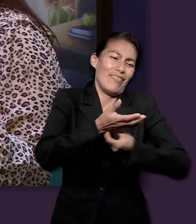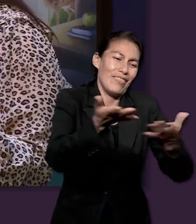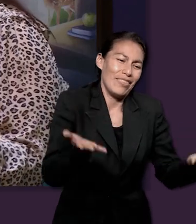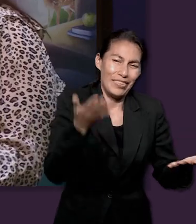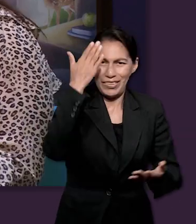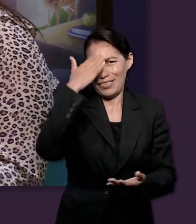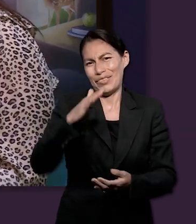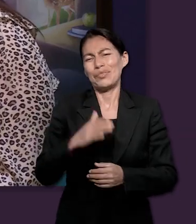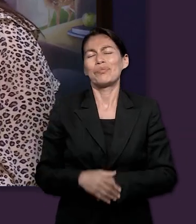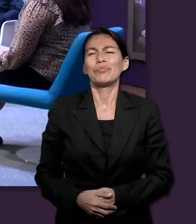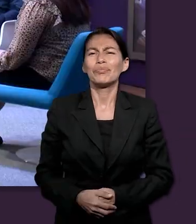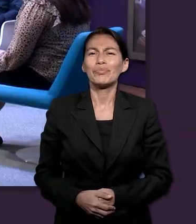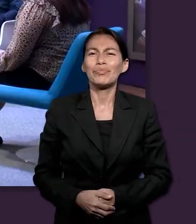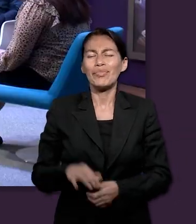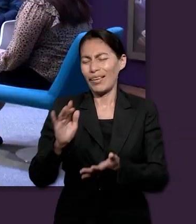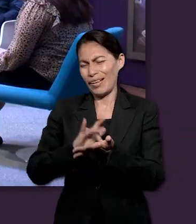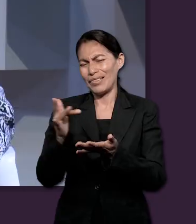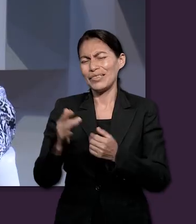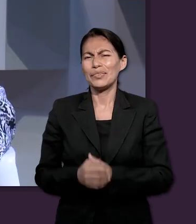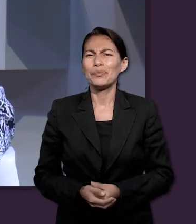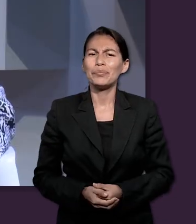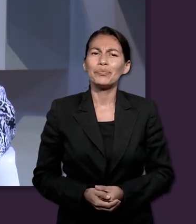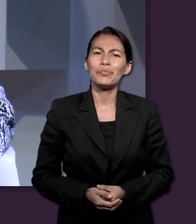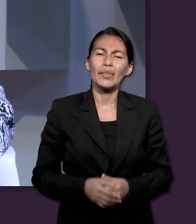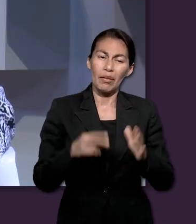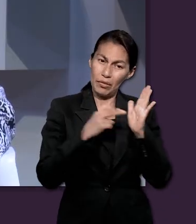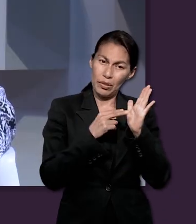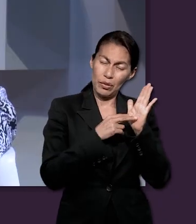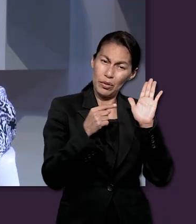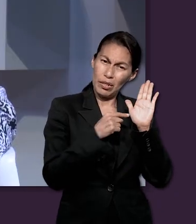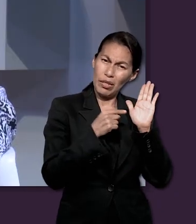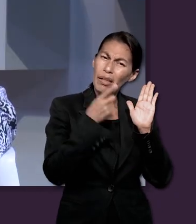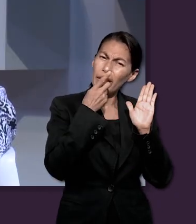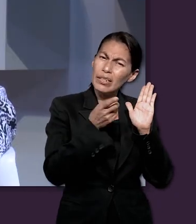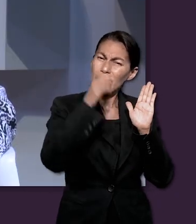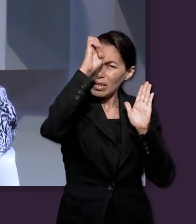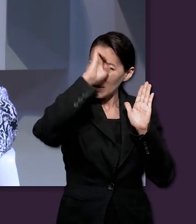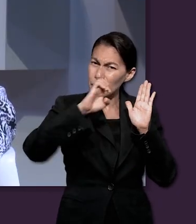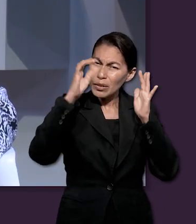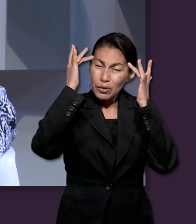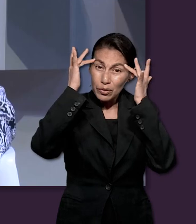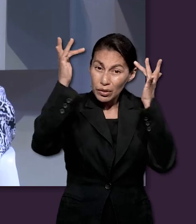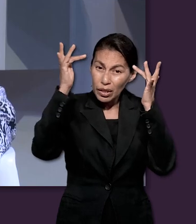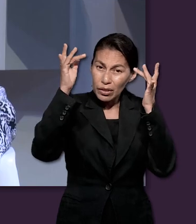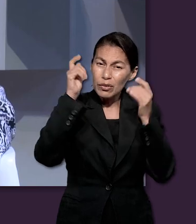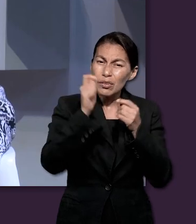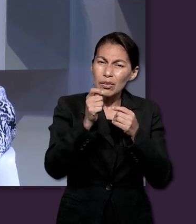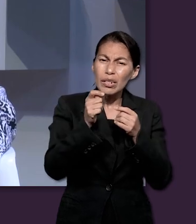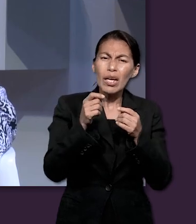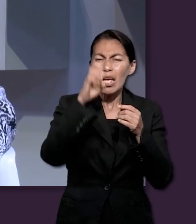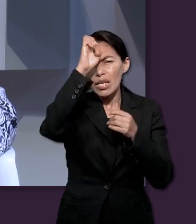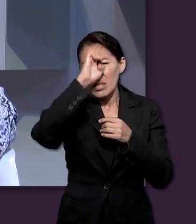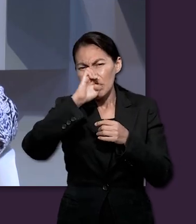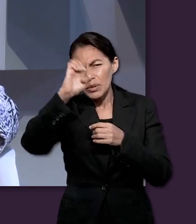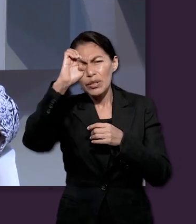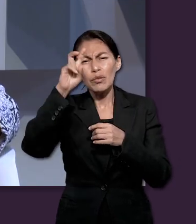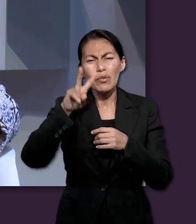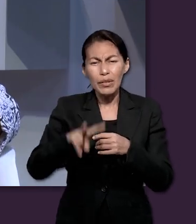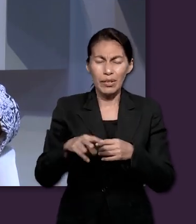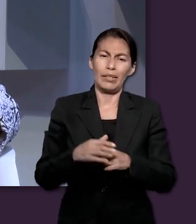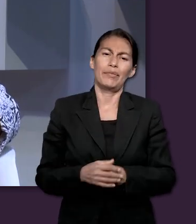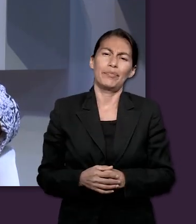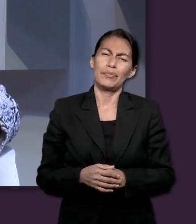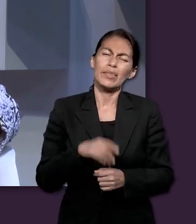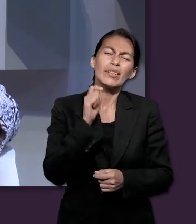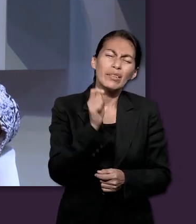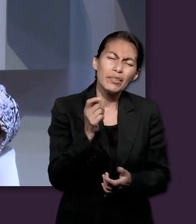lo hará saber. Muchas gracias. Y bueno, en estos versículos Jesús hace referencia del Espíritu Santo como el Espíritu de la verdad.